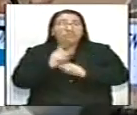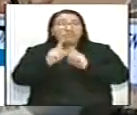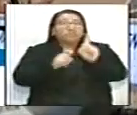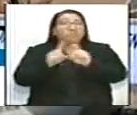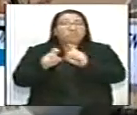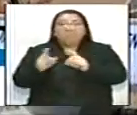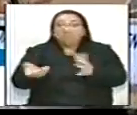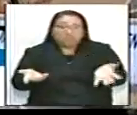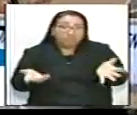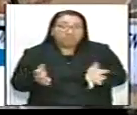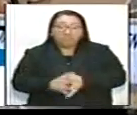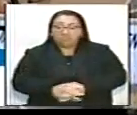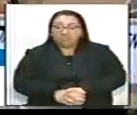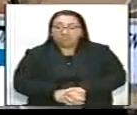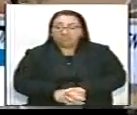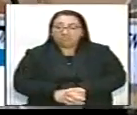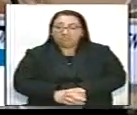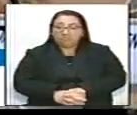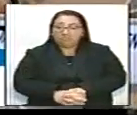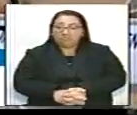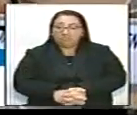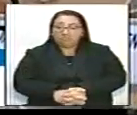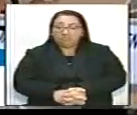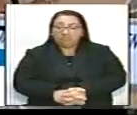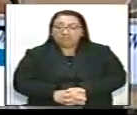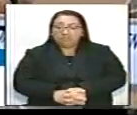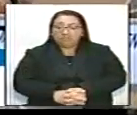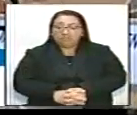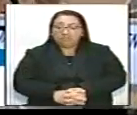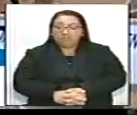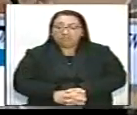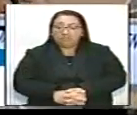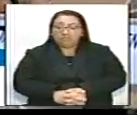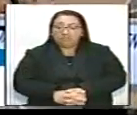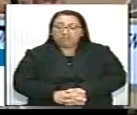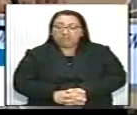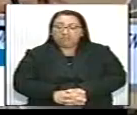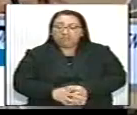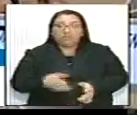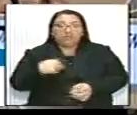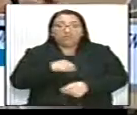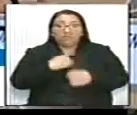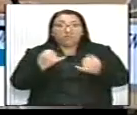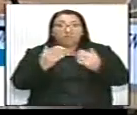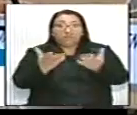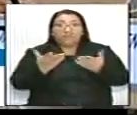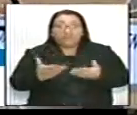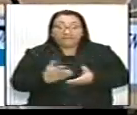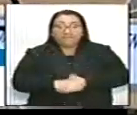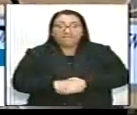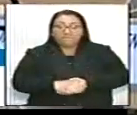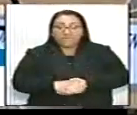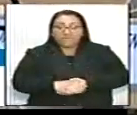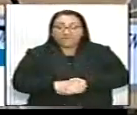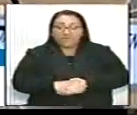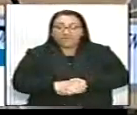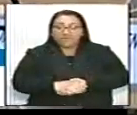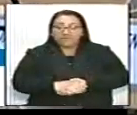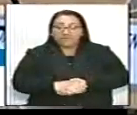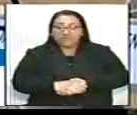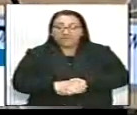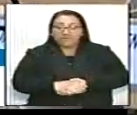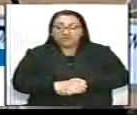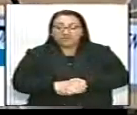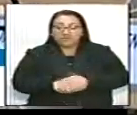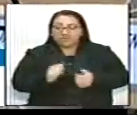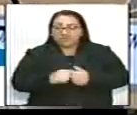cuestionario, o sea, una rueda de preguntas, cuestión de que no solamente le invitemos a que nos informen, sino también le pongamos las preguntas